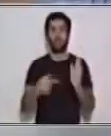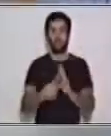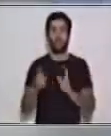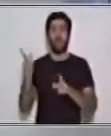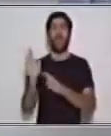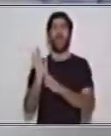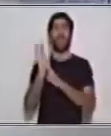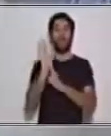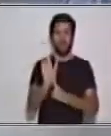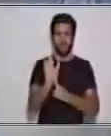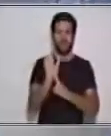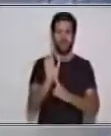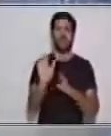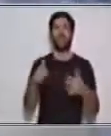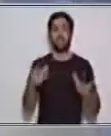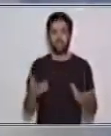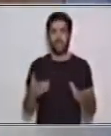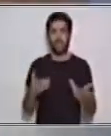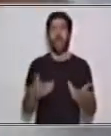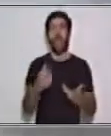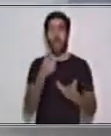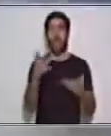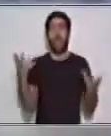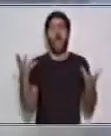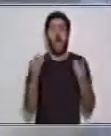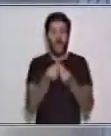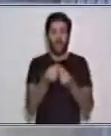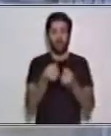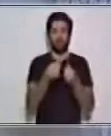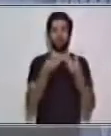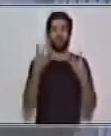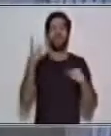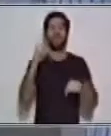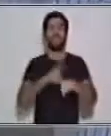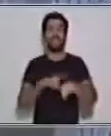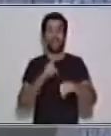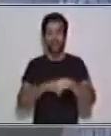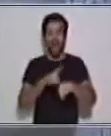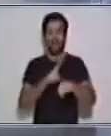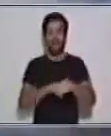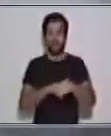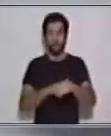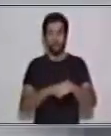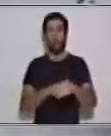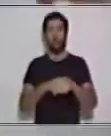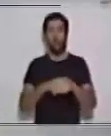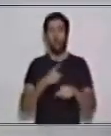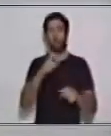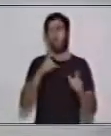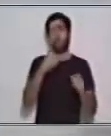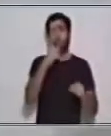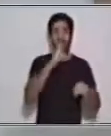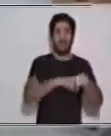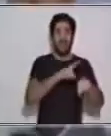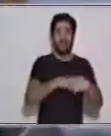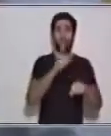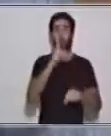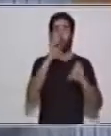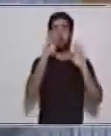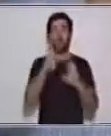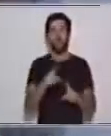representación de la cantidad de tiempo que una persona hizo de